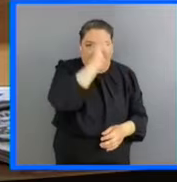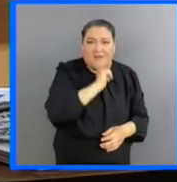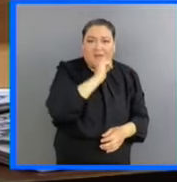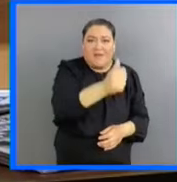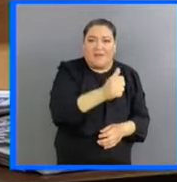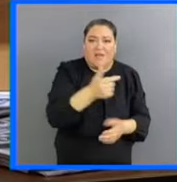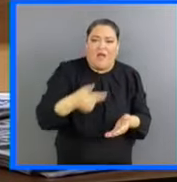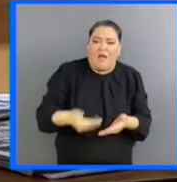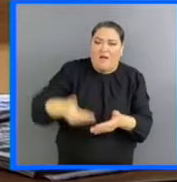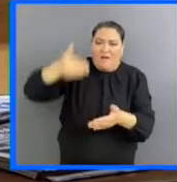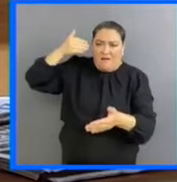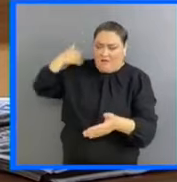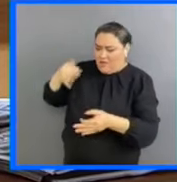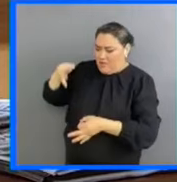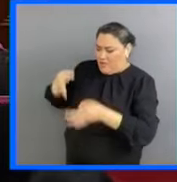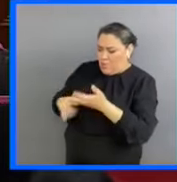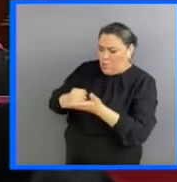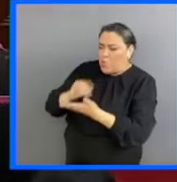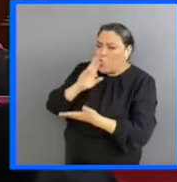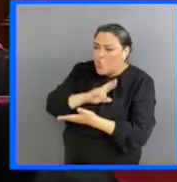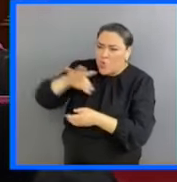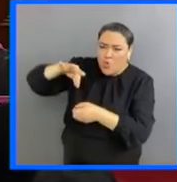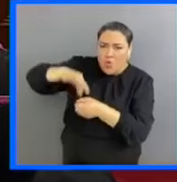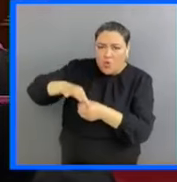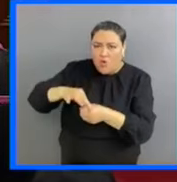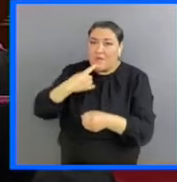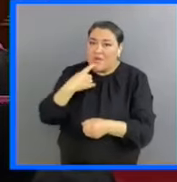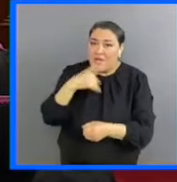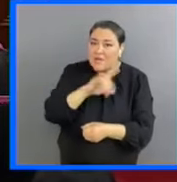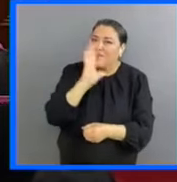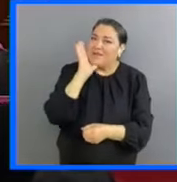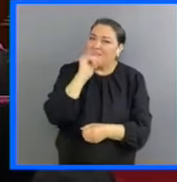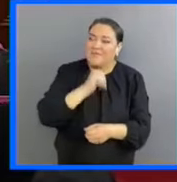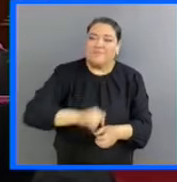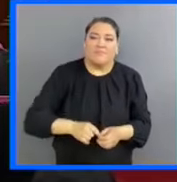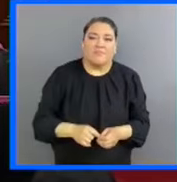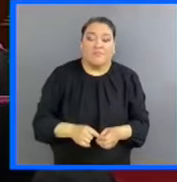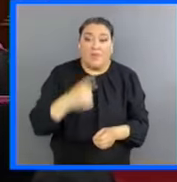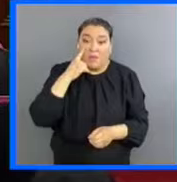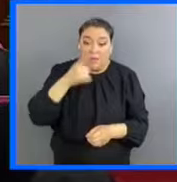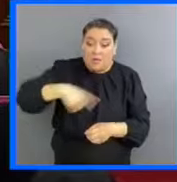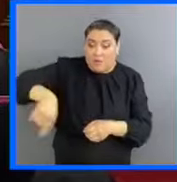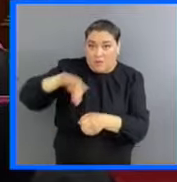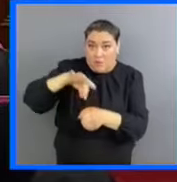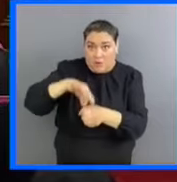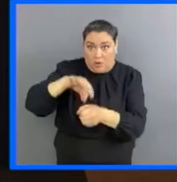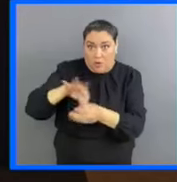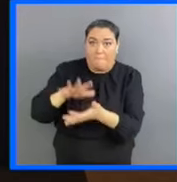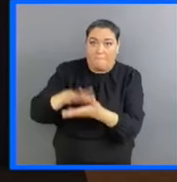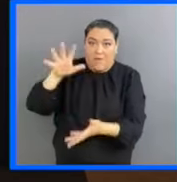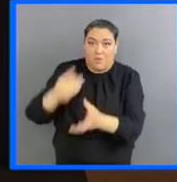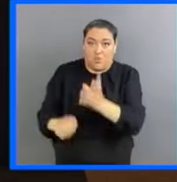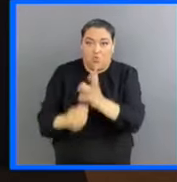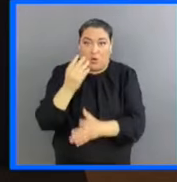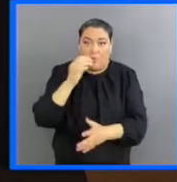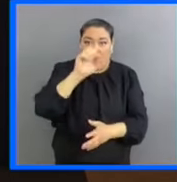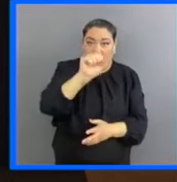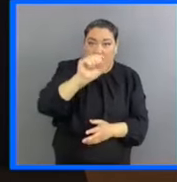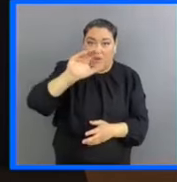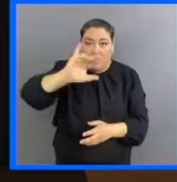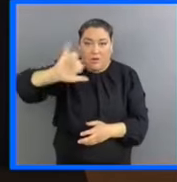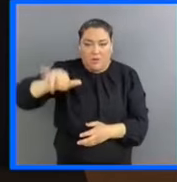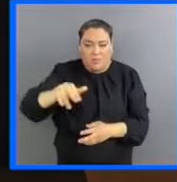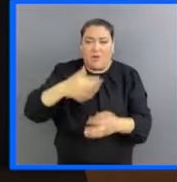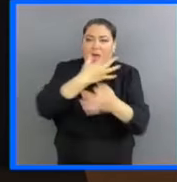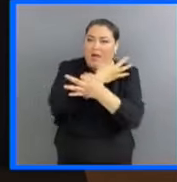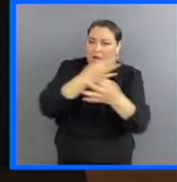las extintas salas. Por mayoría de votos, la nueva Suprema Corte de Justicia determinó que el recurso